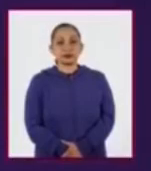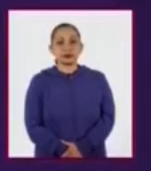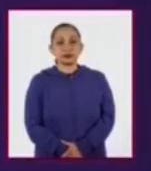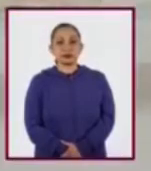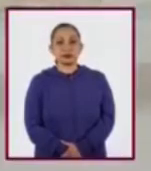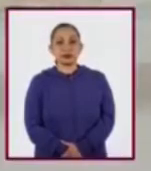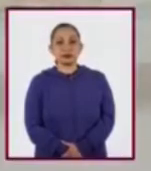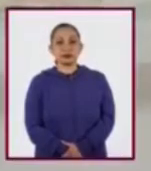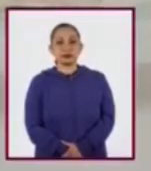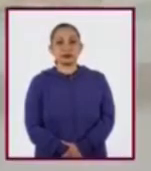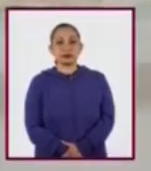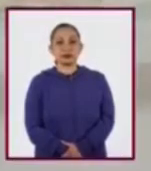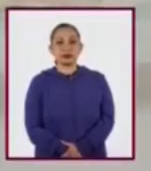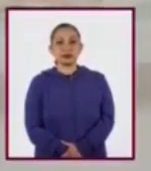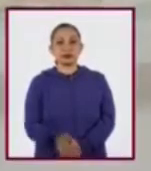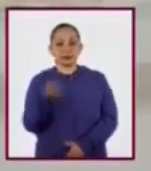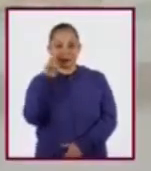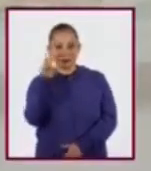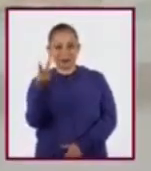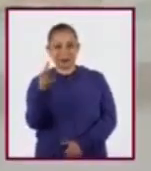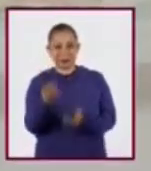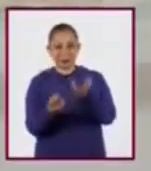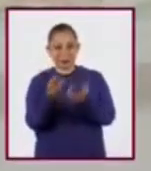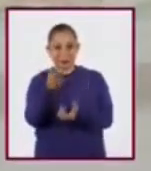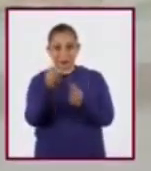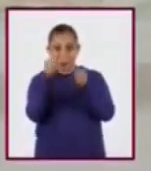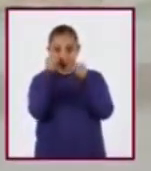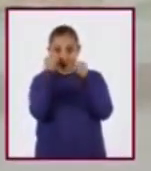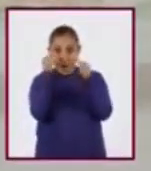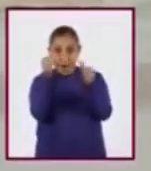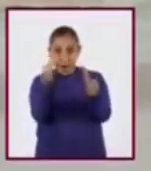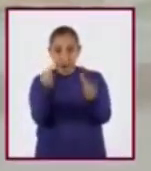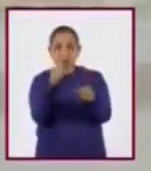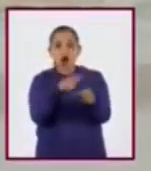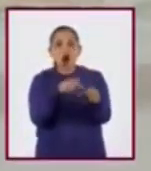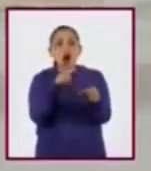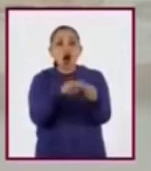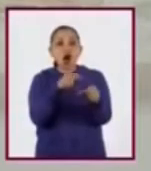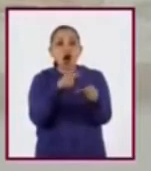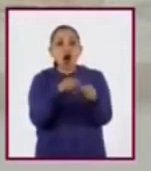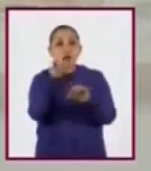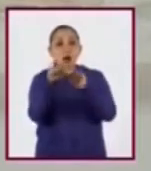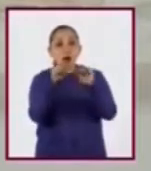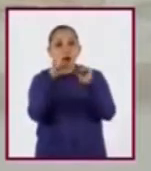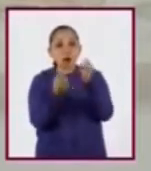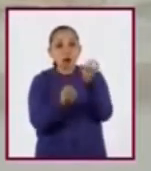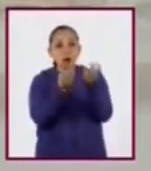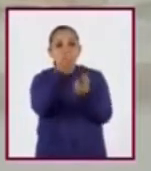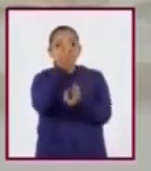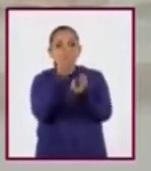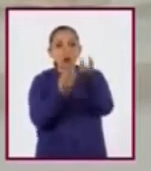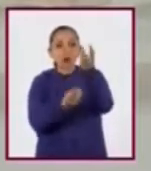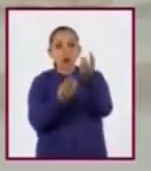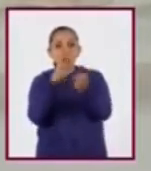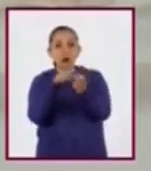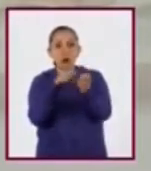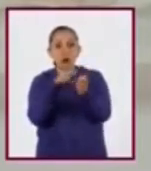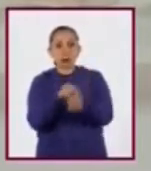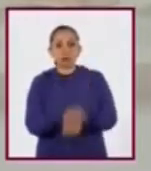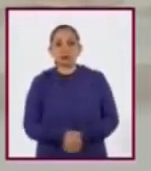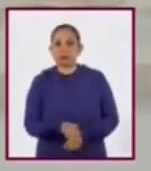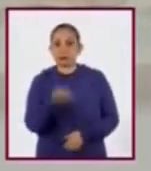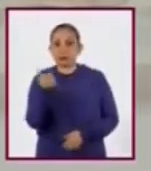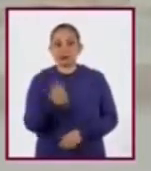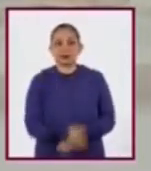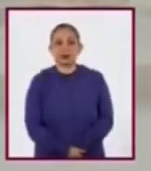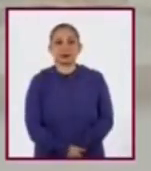Aquí sí funcionó. Pongan mucha atención en los colores que van desprendiendo. La siguiente